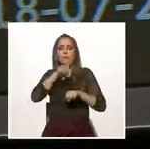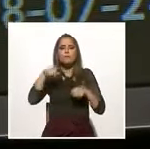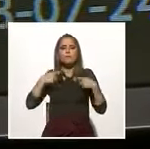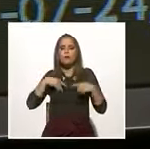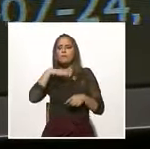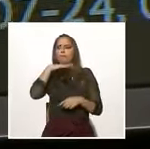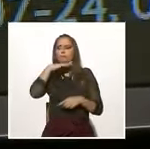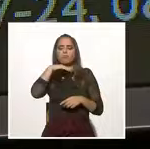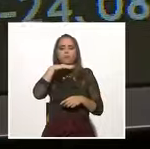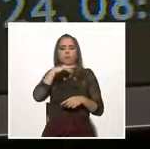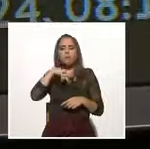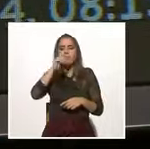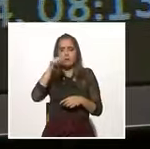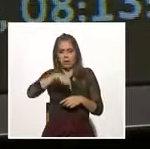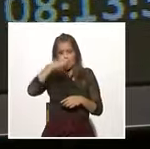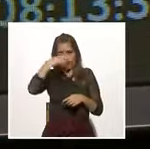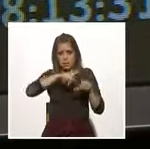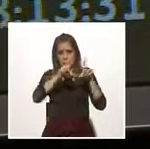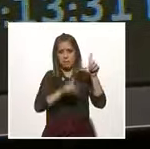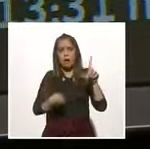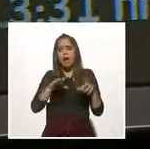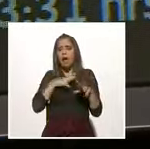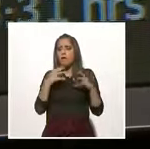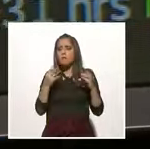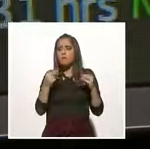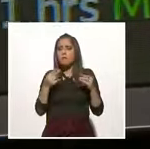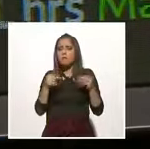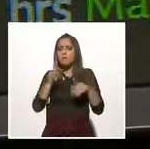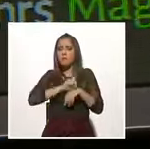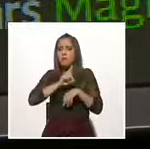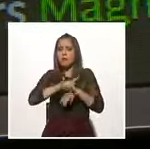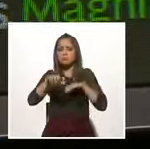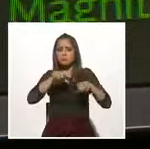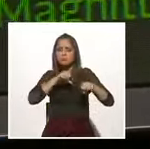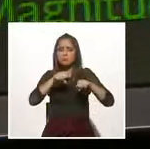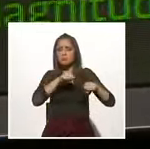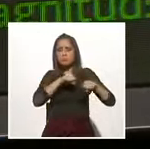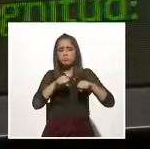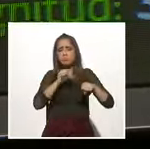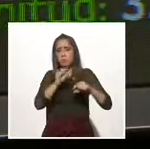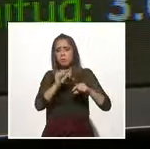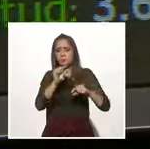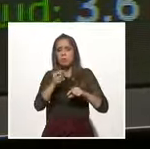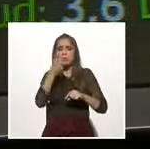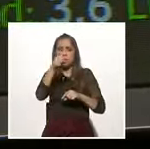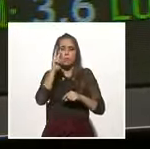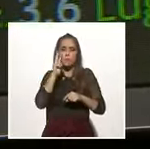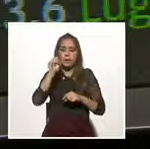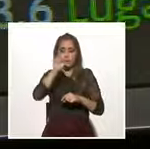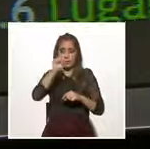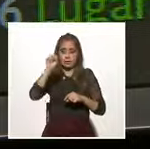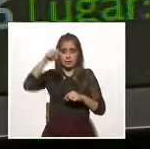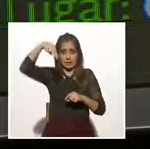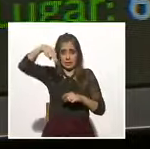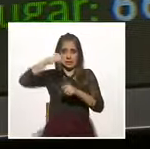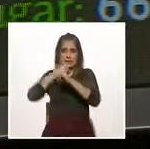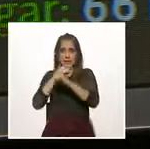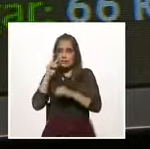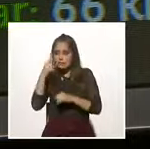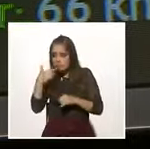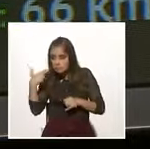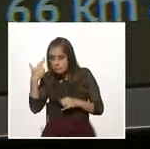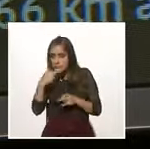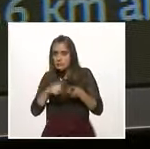vaya, México es un país sísmico. Por lo tanto, sí, debemos estar atentos a los canales oficiales, como es el Servicio Sismológico Nacional, el